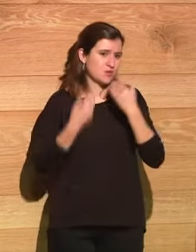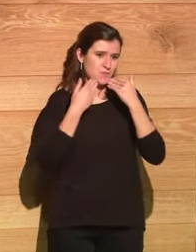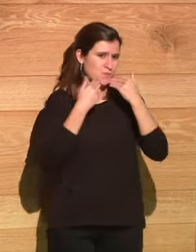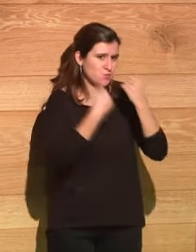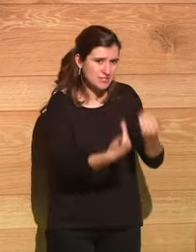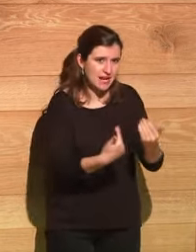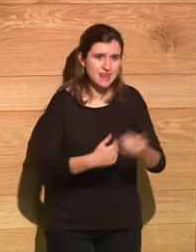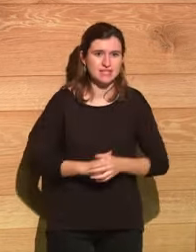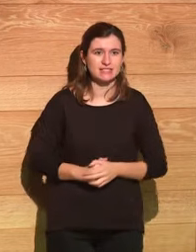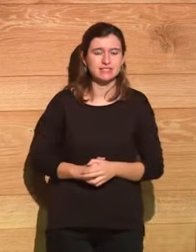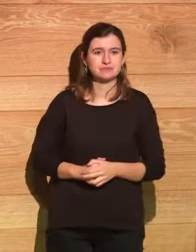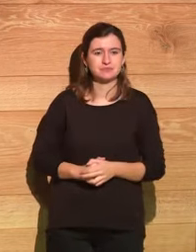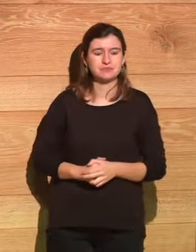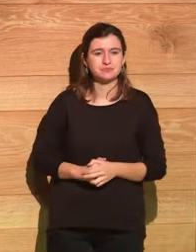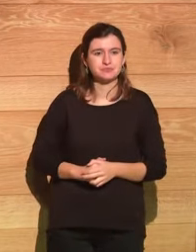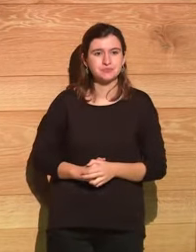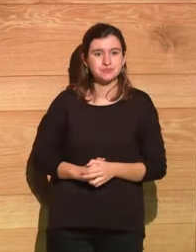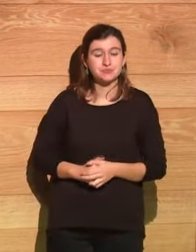súper agradecida.